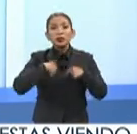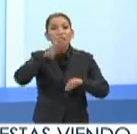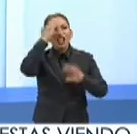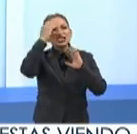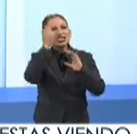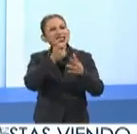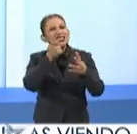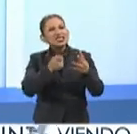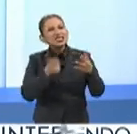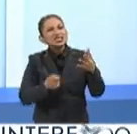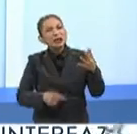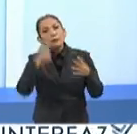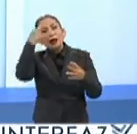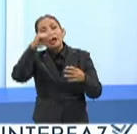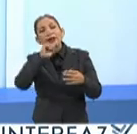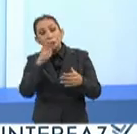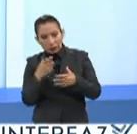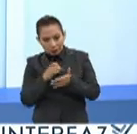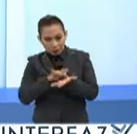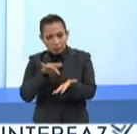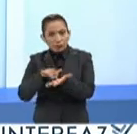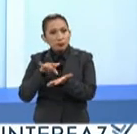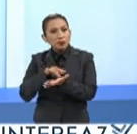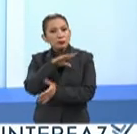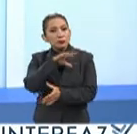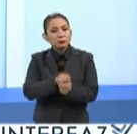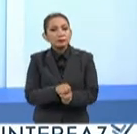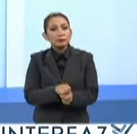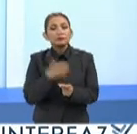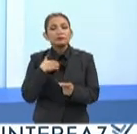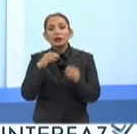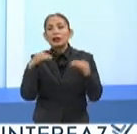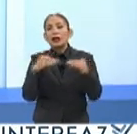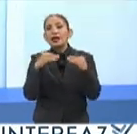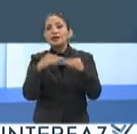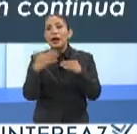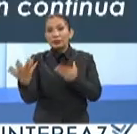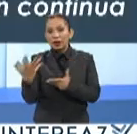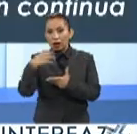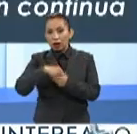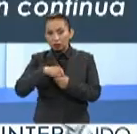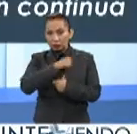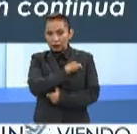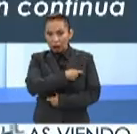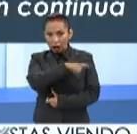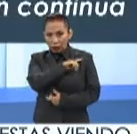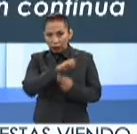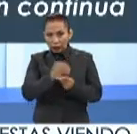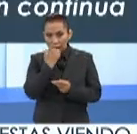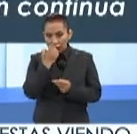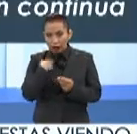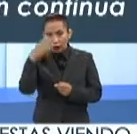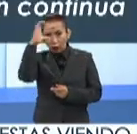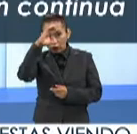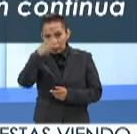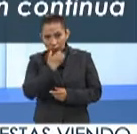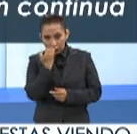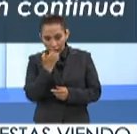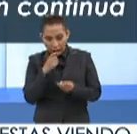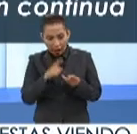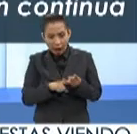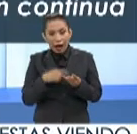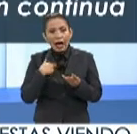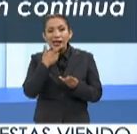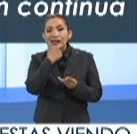las conozca para que también formen parte integral de ellas. Equidad e inclusión, salud en tu escuela, cultura en tu